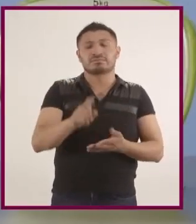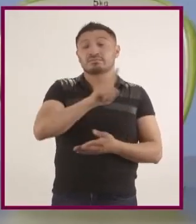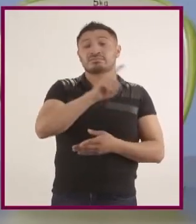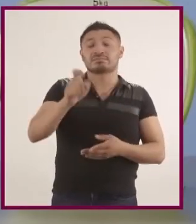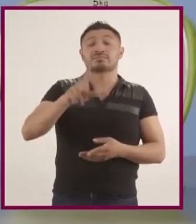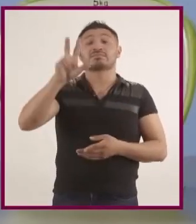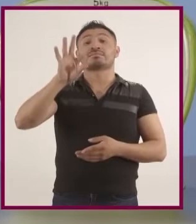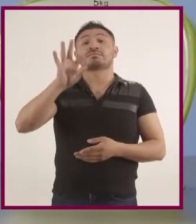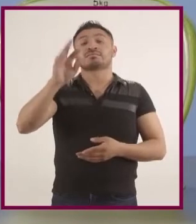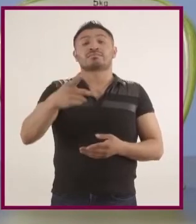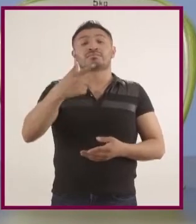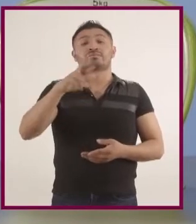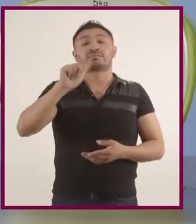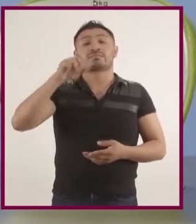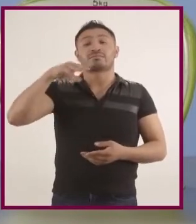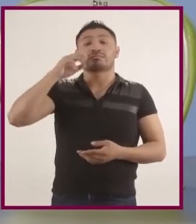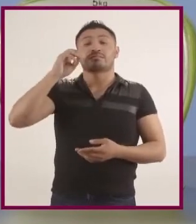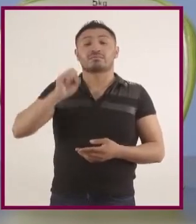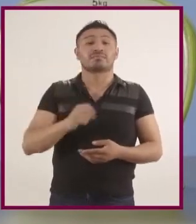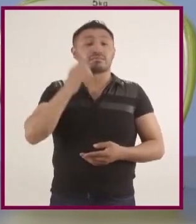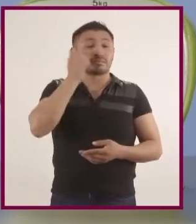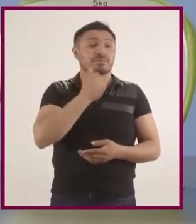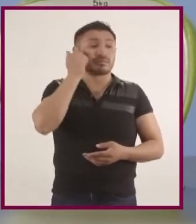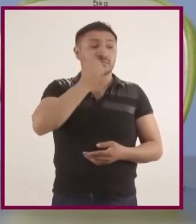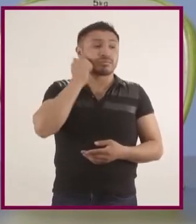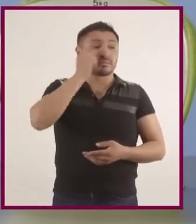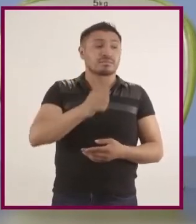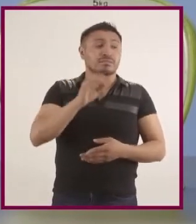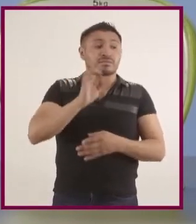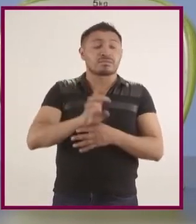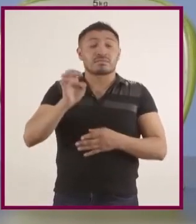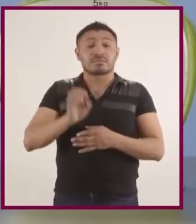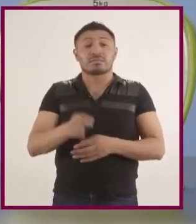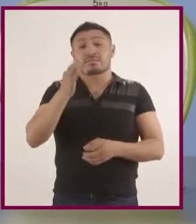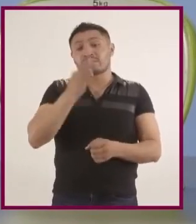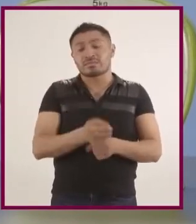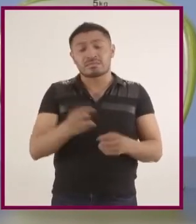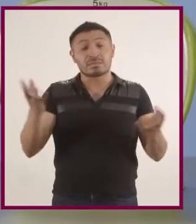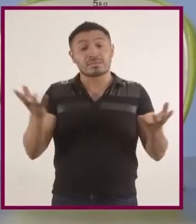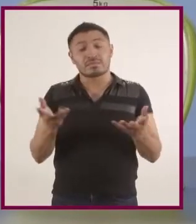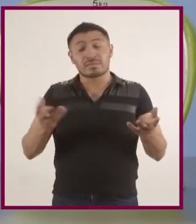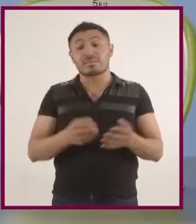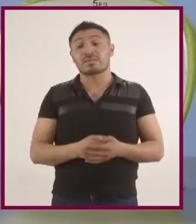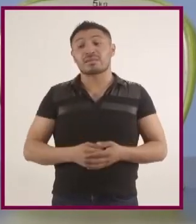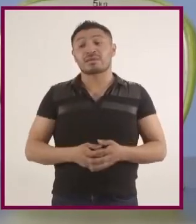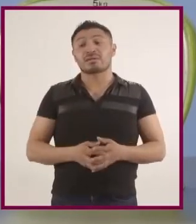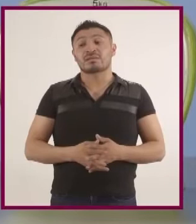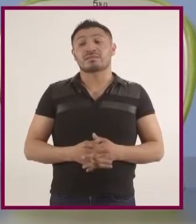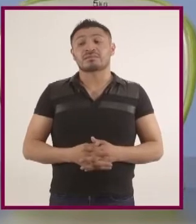140 gramos de jabón entonces ahorita lo vamos